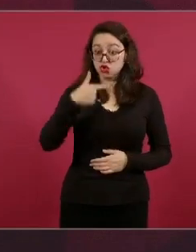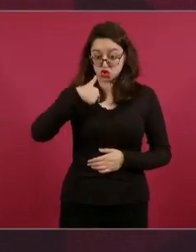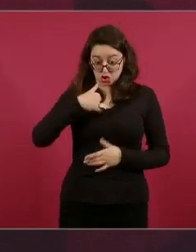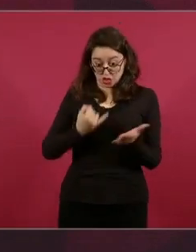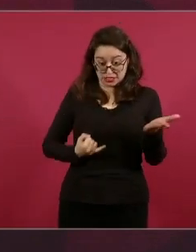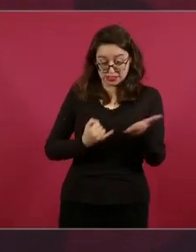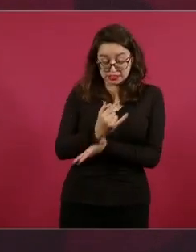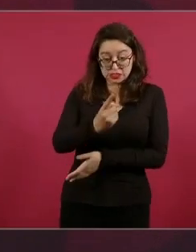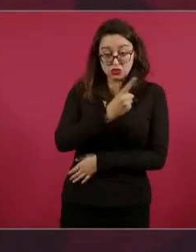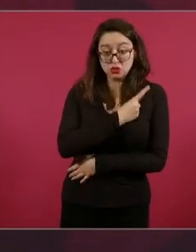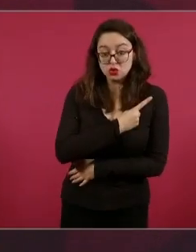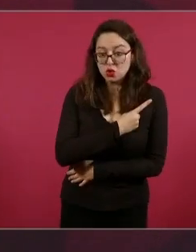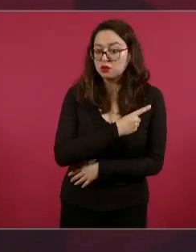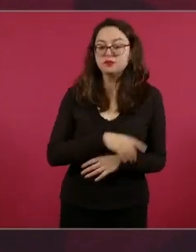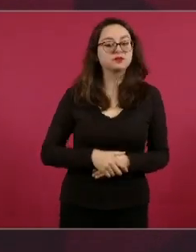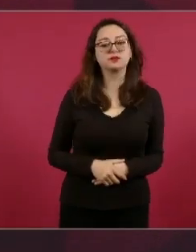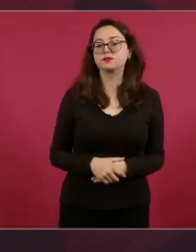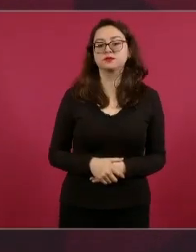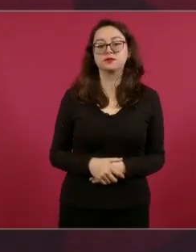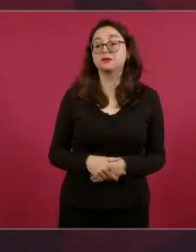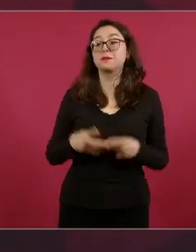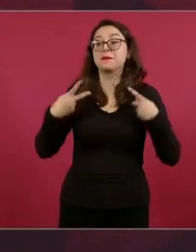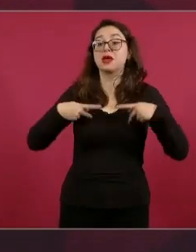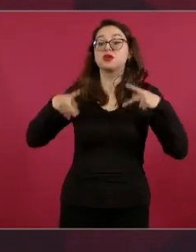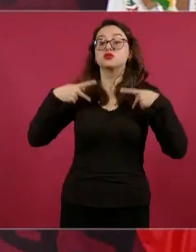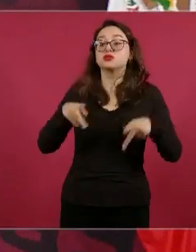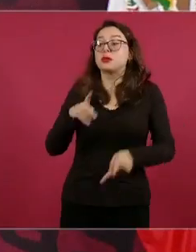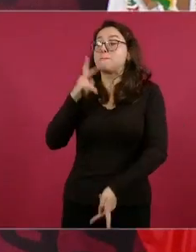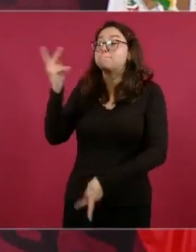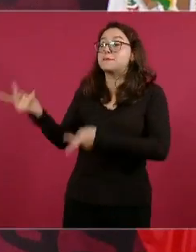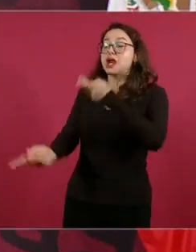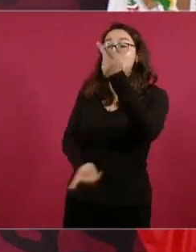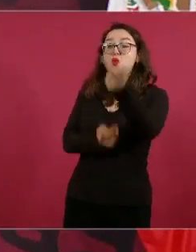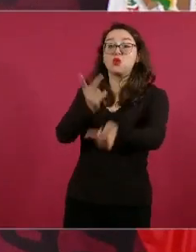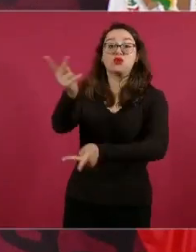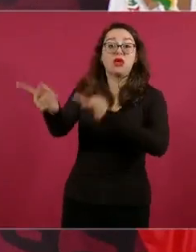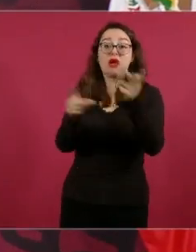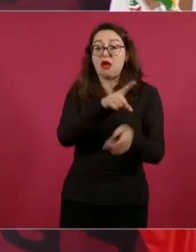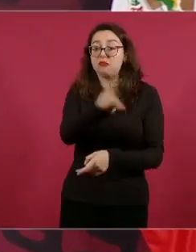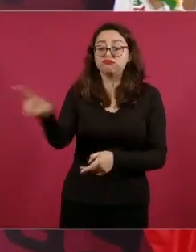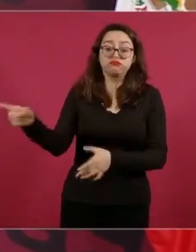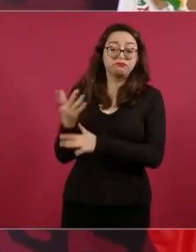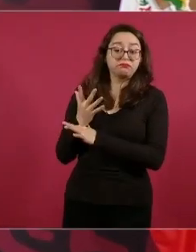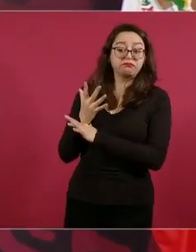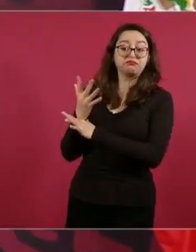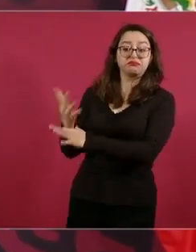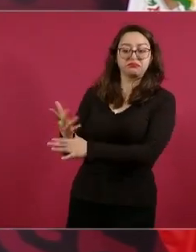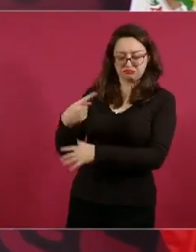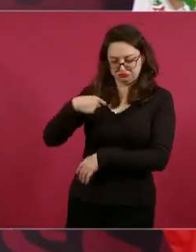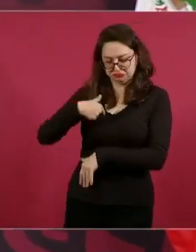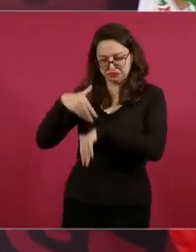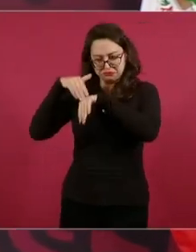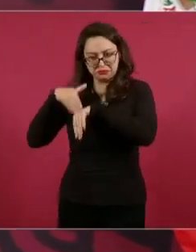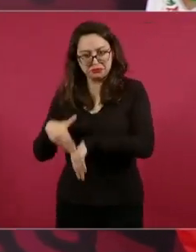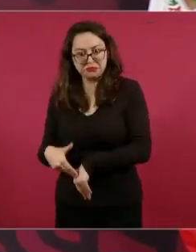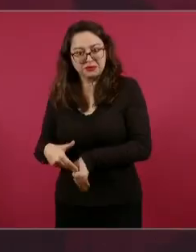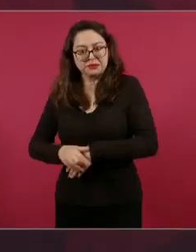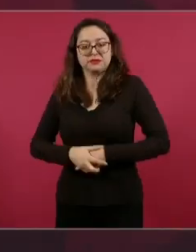¿Qué hicieron en la última administración? Ya cuando ganamos, le metieron